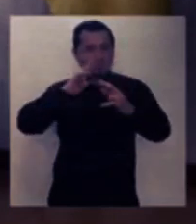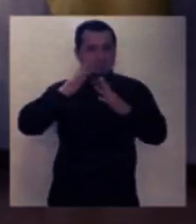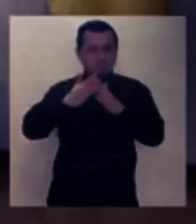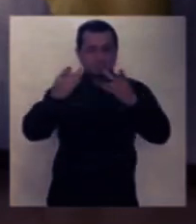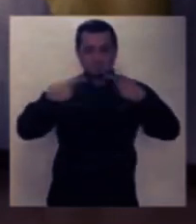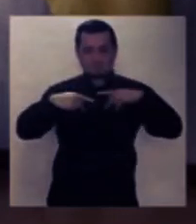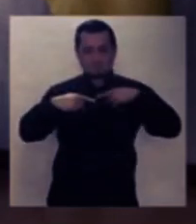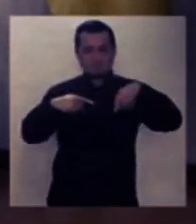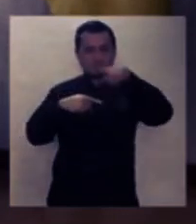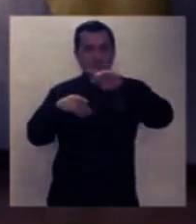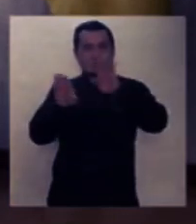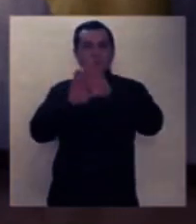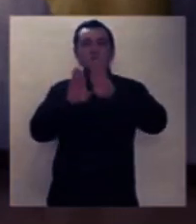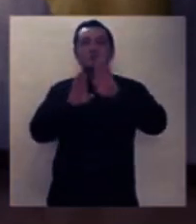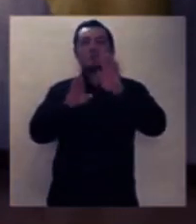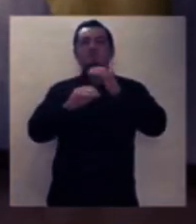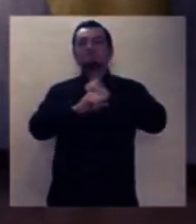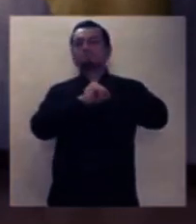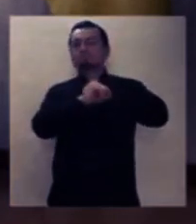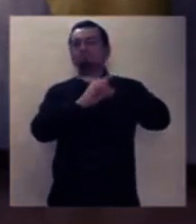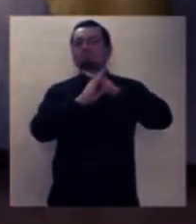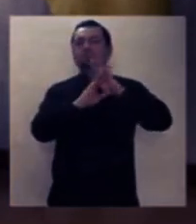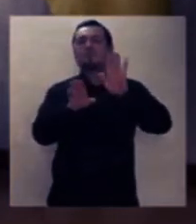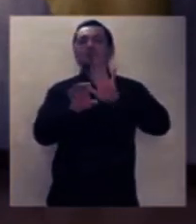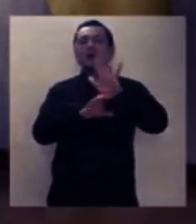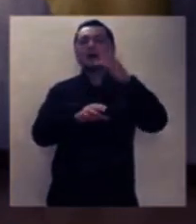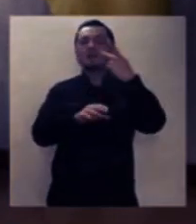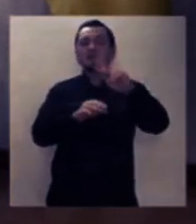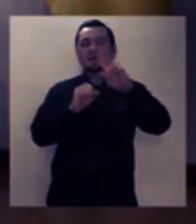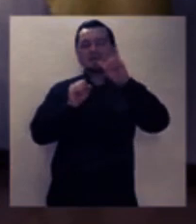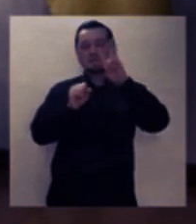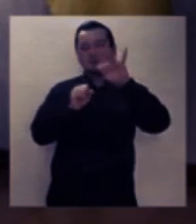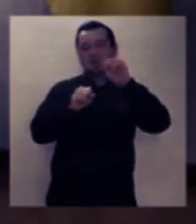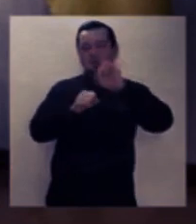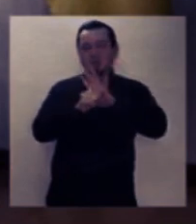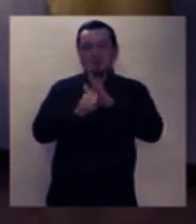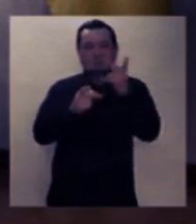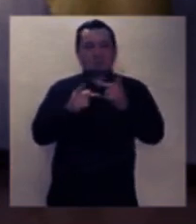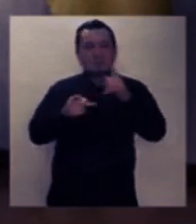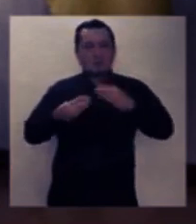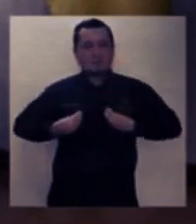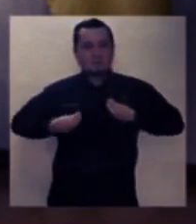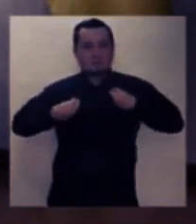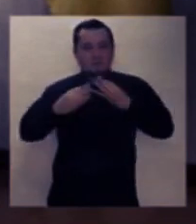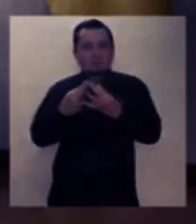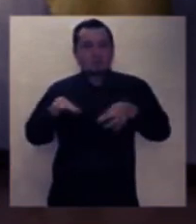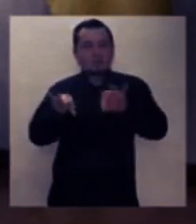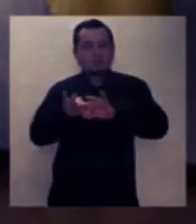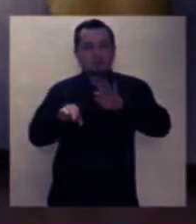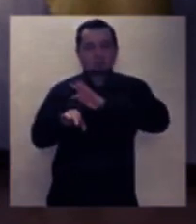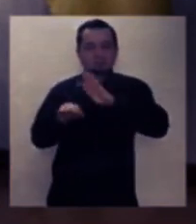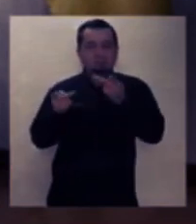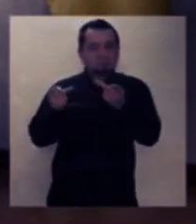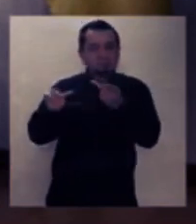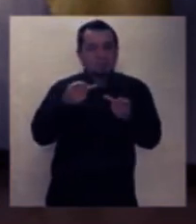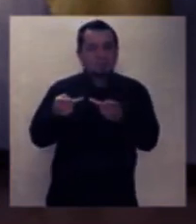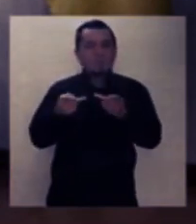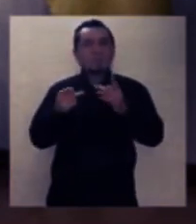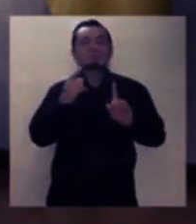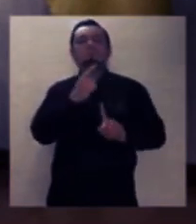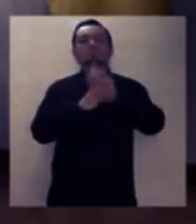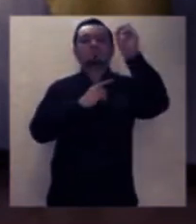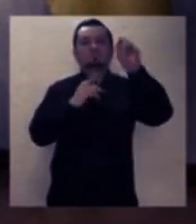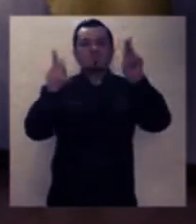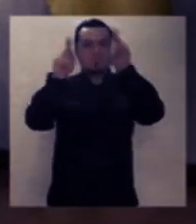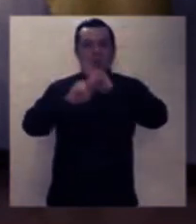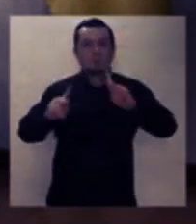la corresponsabilidad su mejor escudo contra el virus, pero sobre todo por privilegiar la salud y la vida de sus ciudadanos por encima de